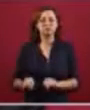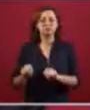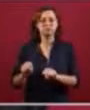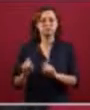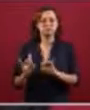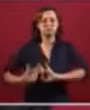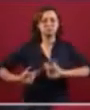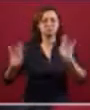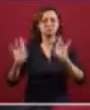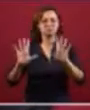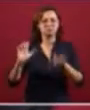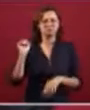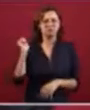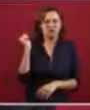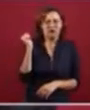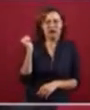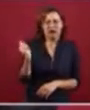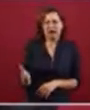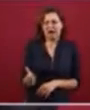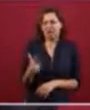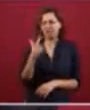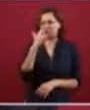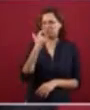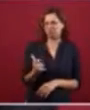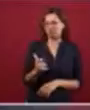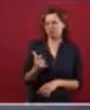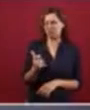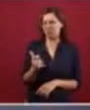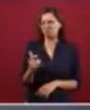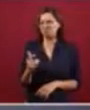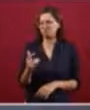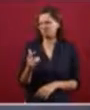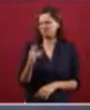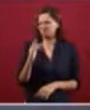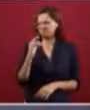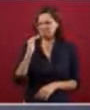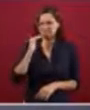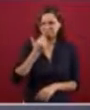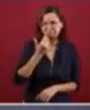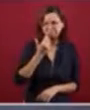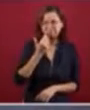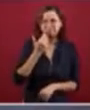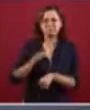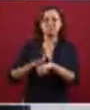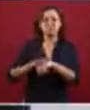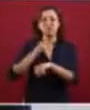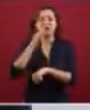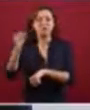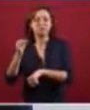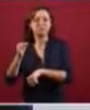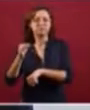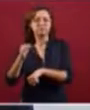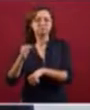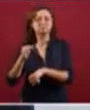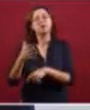advertir cuando hay operaciones extrañas, irregulares, y este fue el caso.